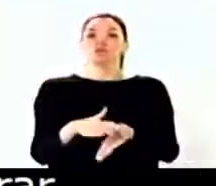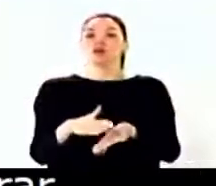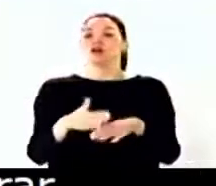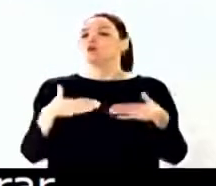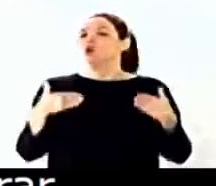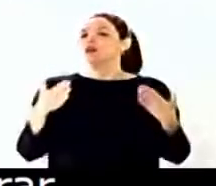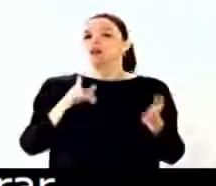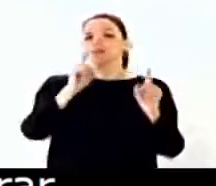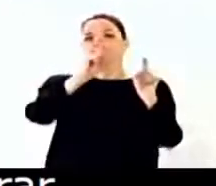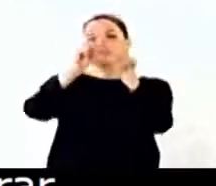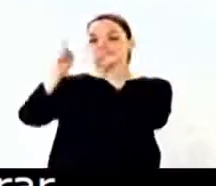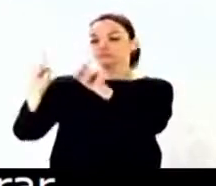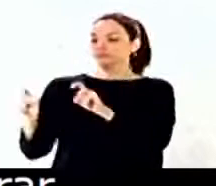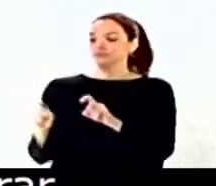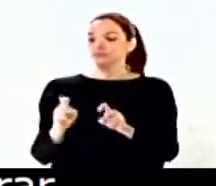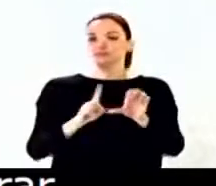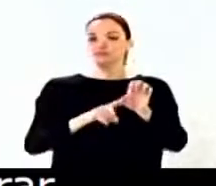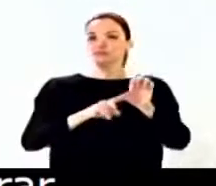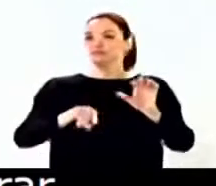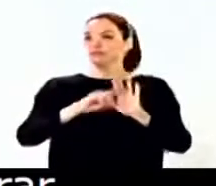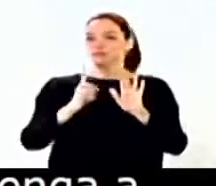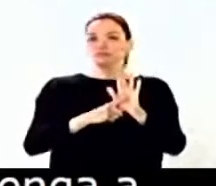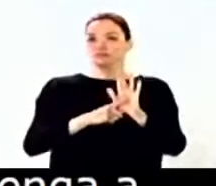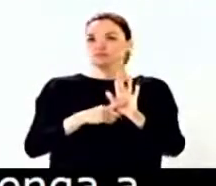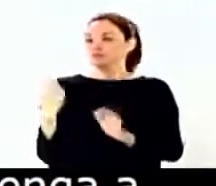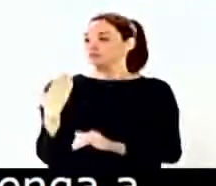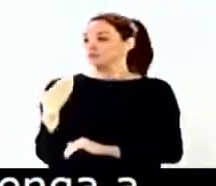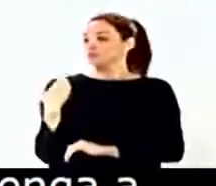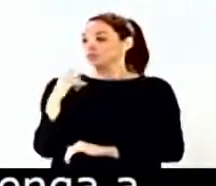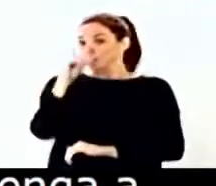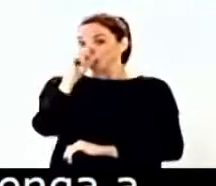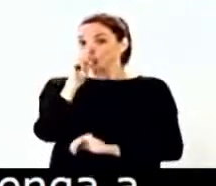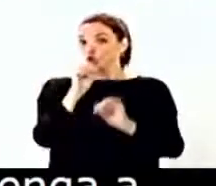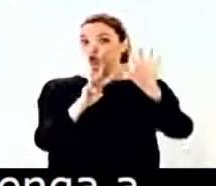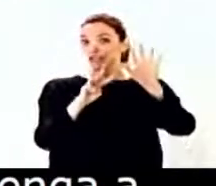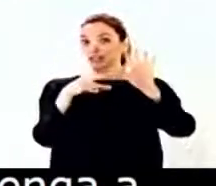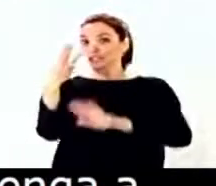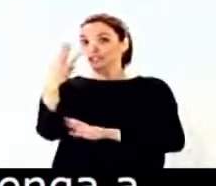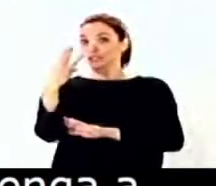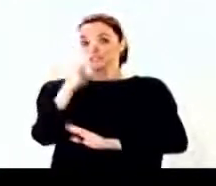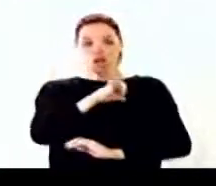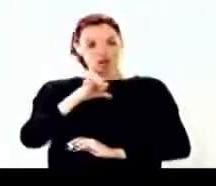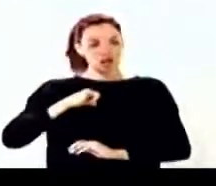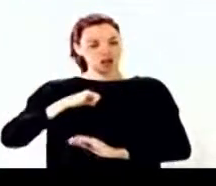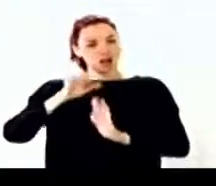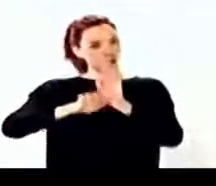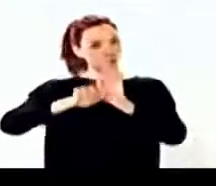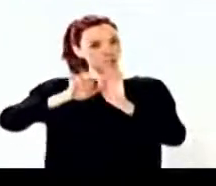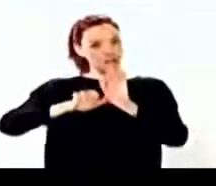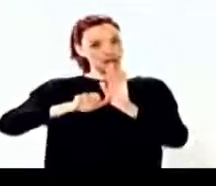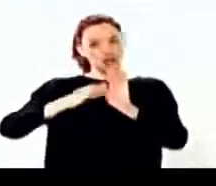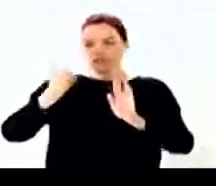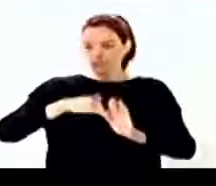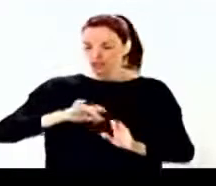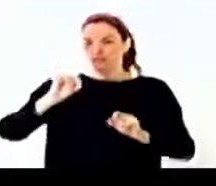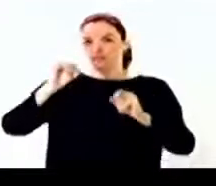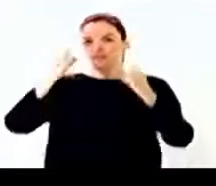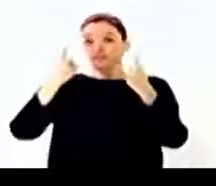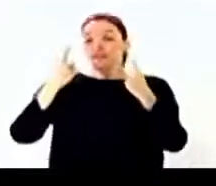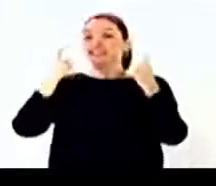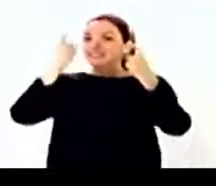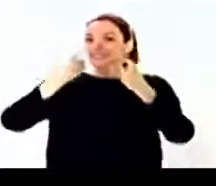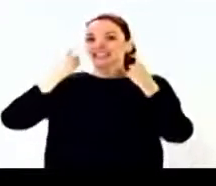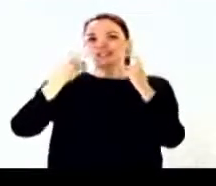cualquier rincón de Extremadura. Desde el año 83, con la autonomía, intentamos que hubiera un proyecto